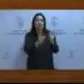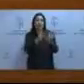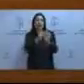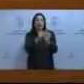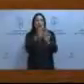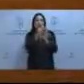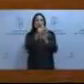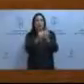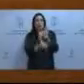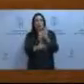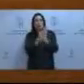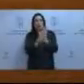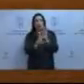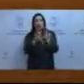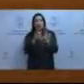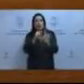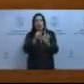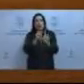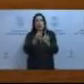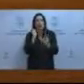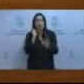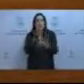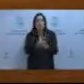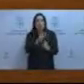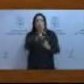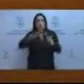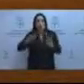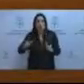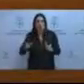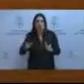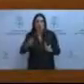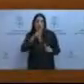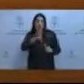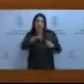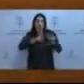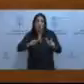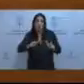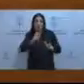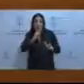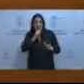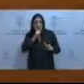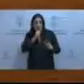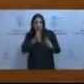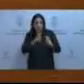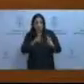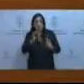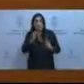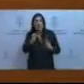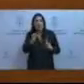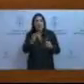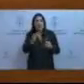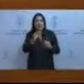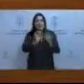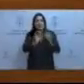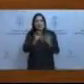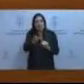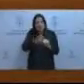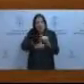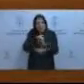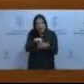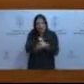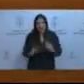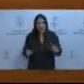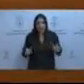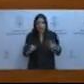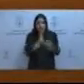las leyes para hacer frente a los retos demográficos de una población envejecida y de reducida tasa de natalidad, notas características a